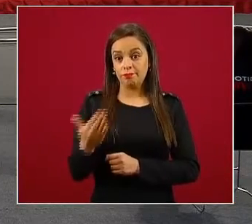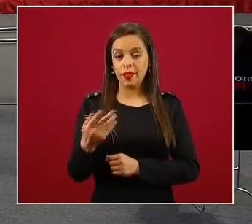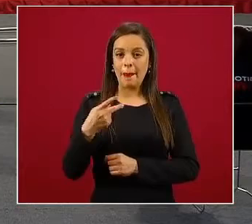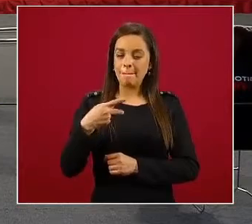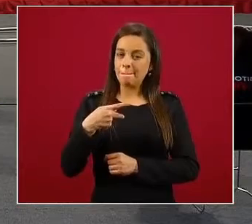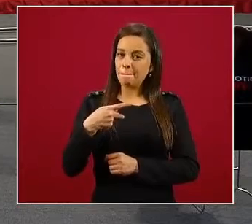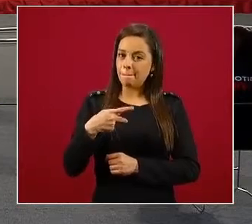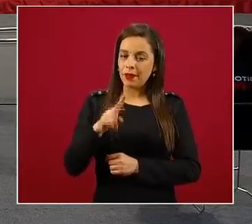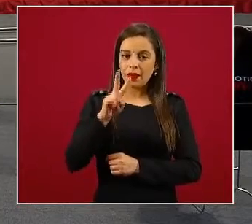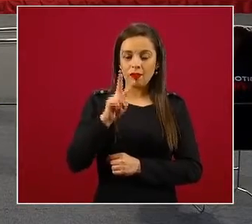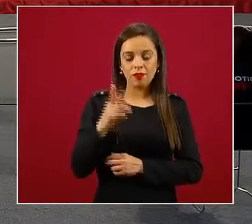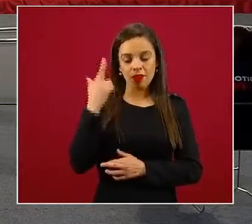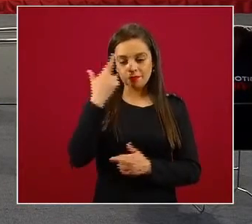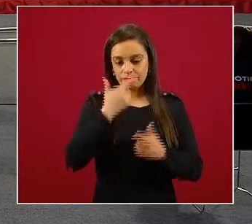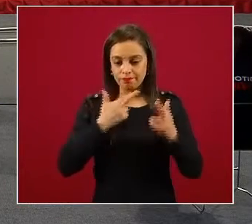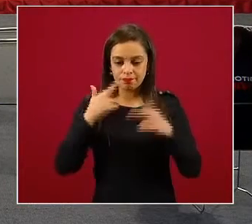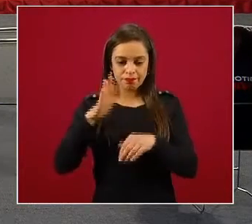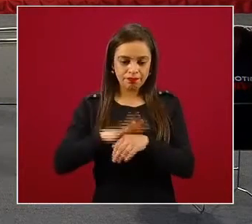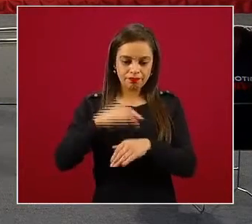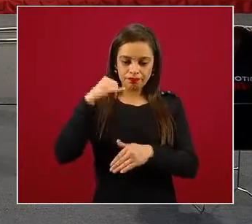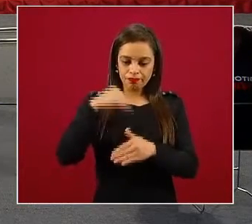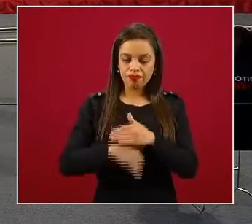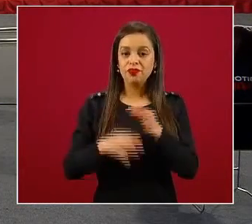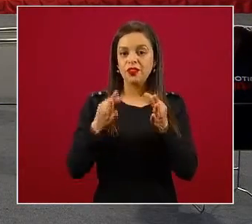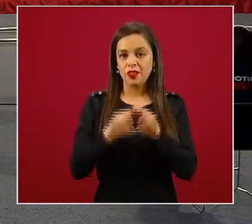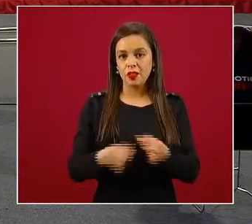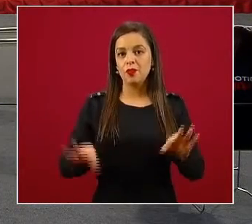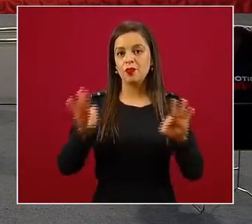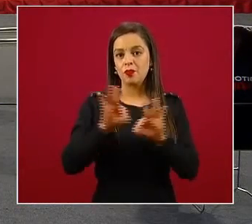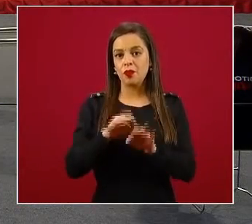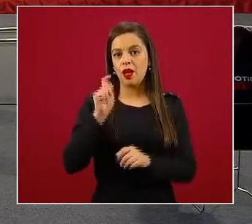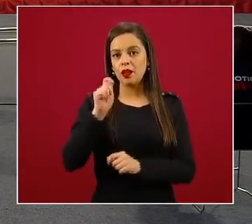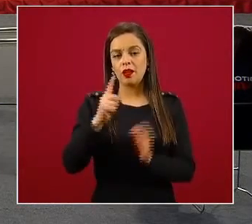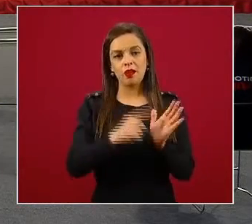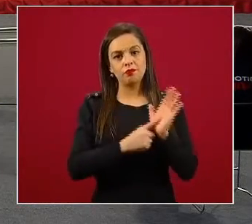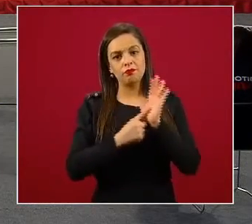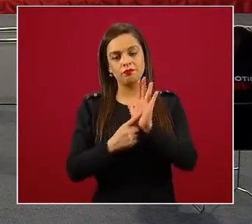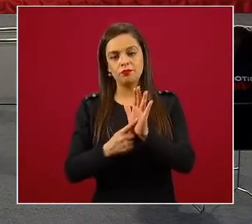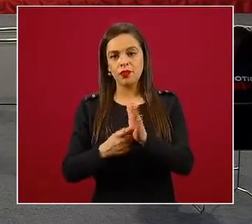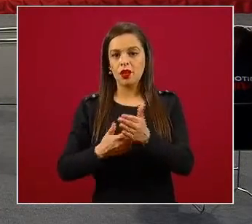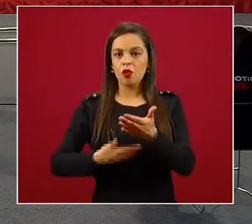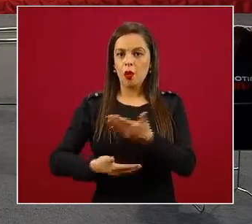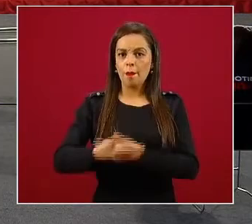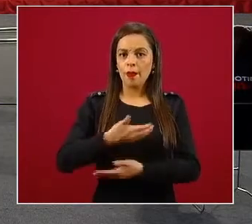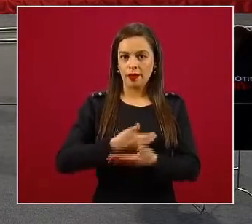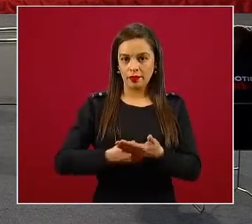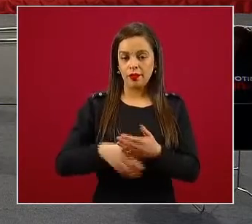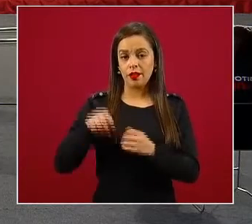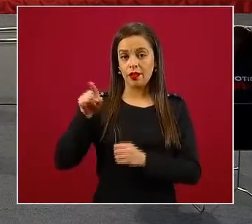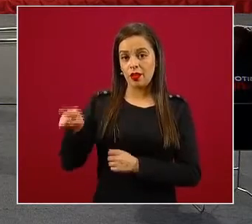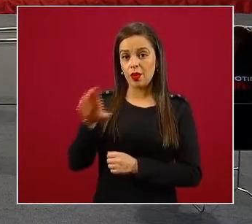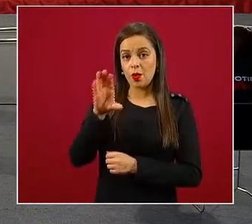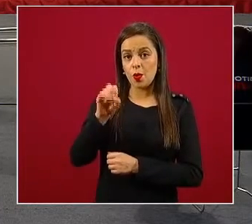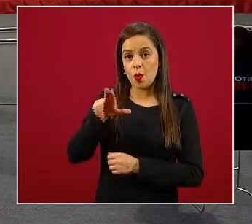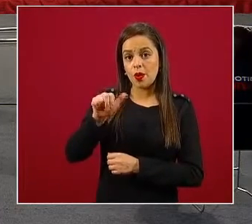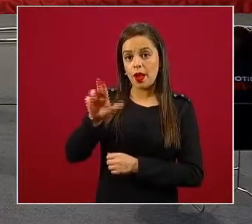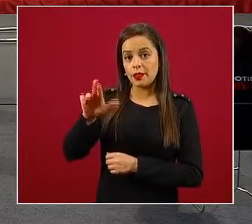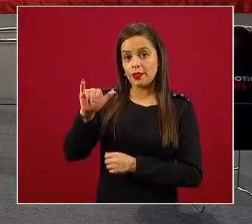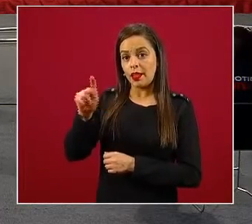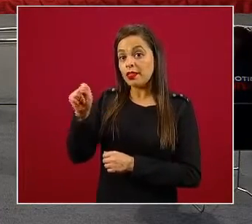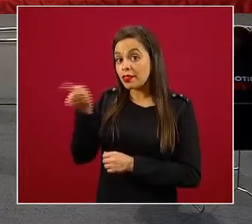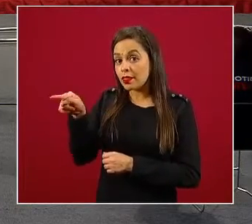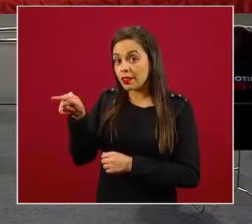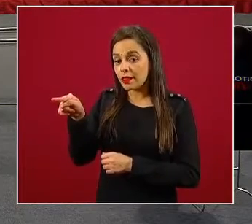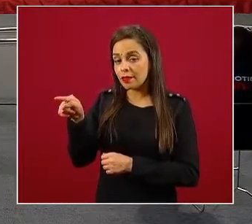pareció importante un análisis que nos hizo el favor de presentar y de compartir el CONACYT, en donde lo que